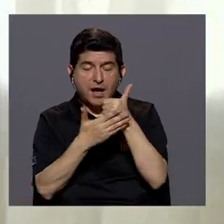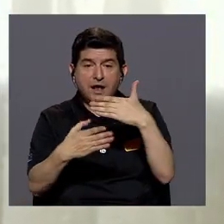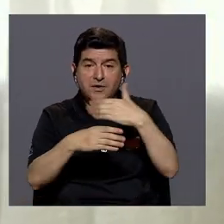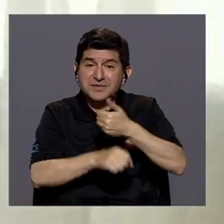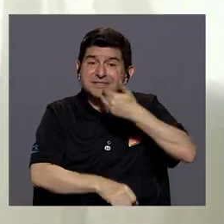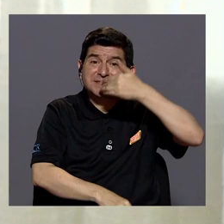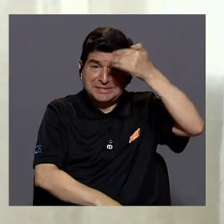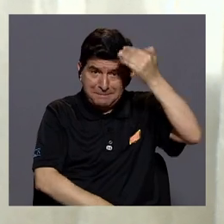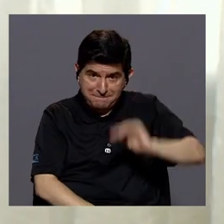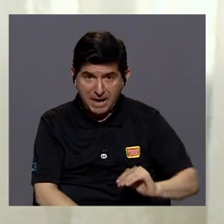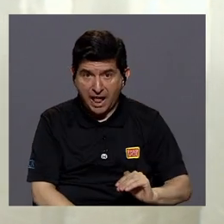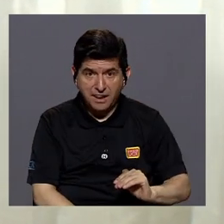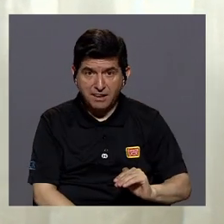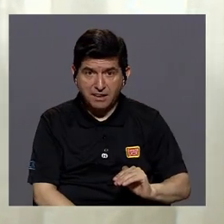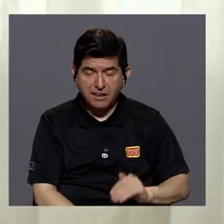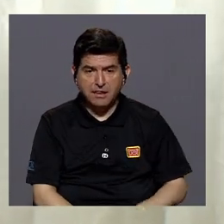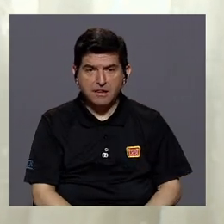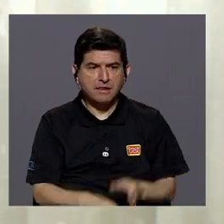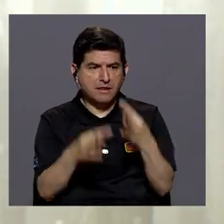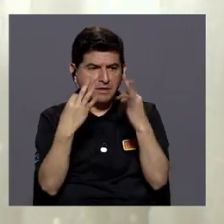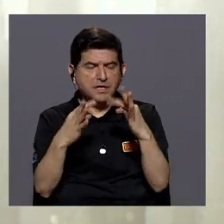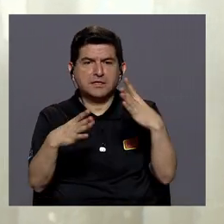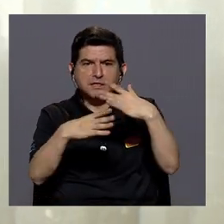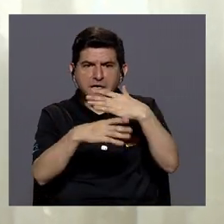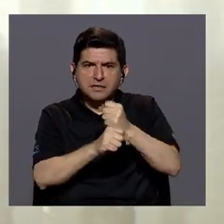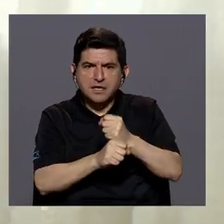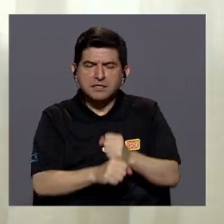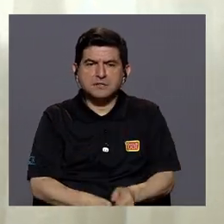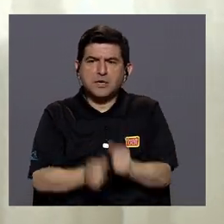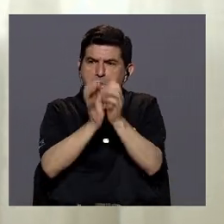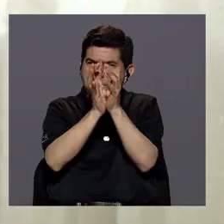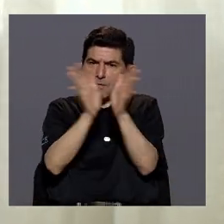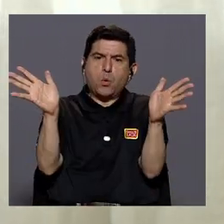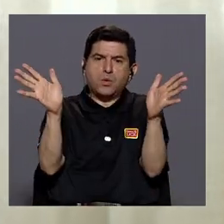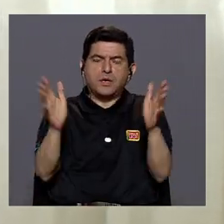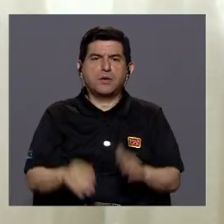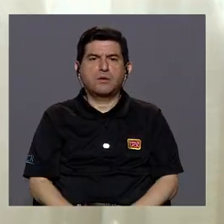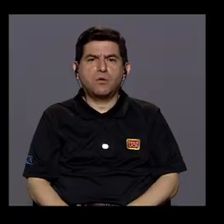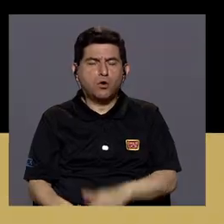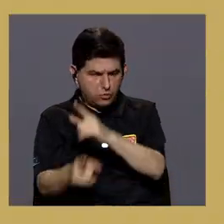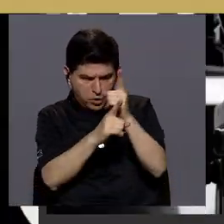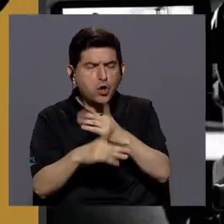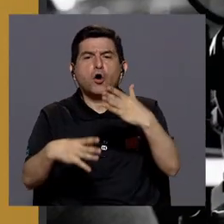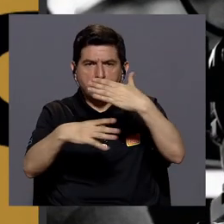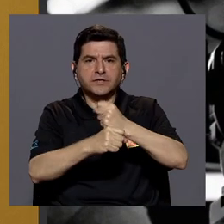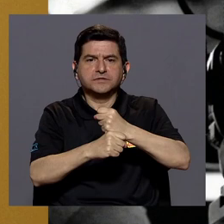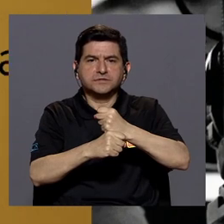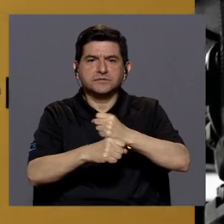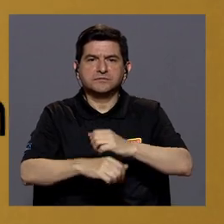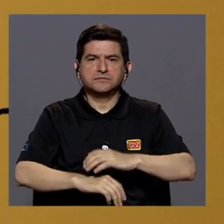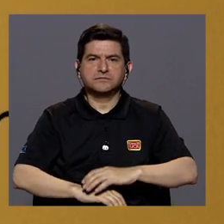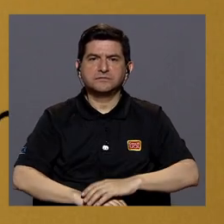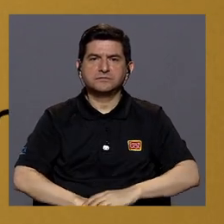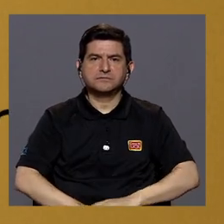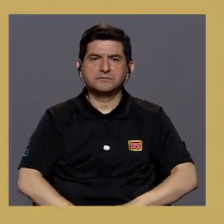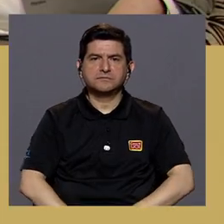mal se haga para hacerlo público y que se corrija.